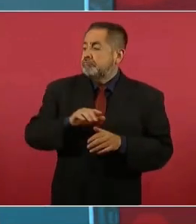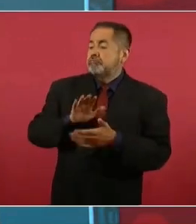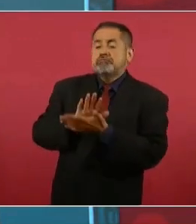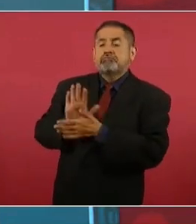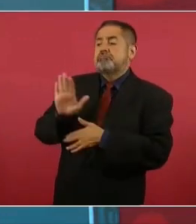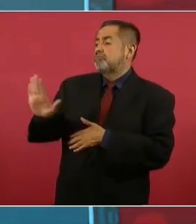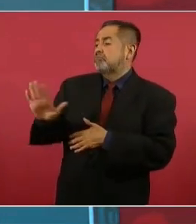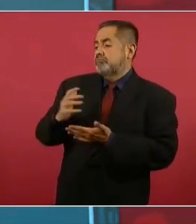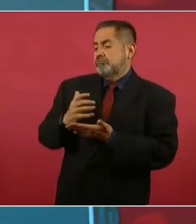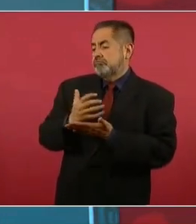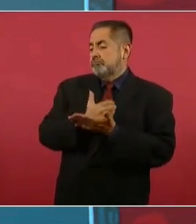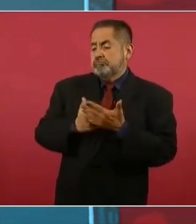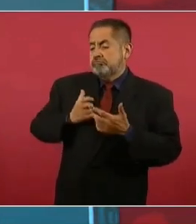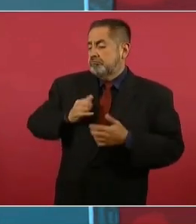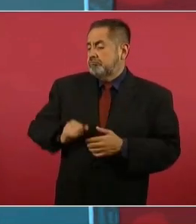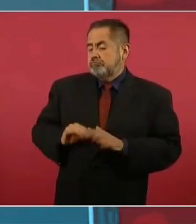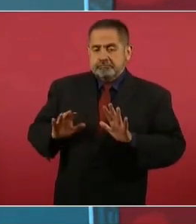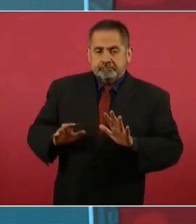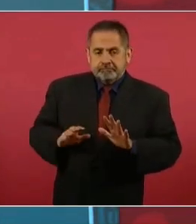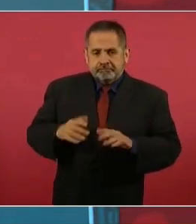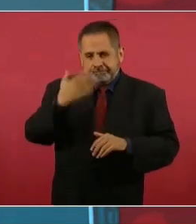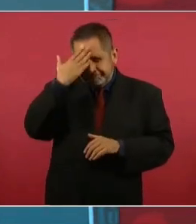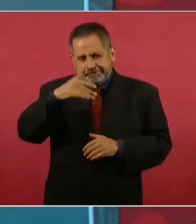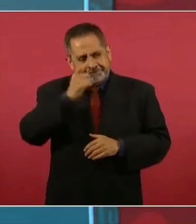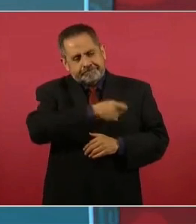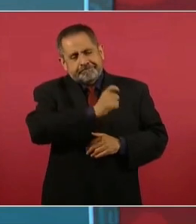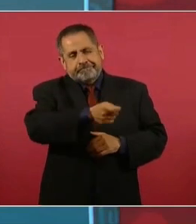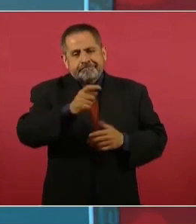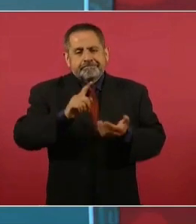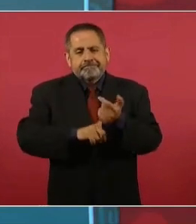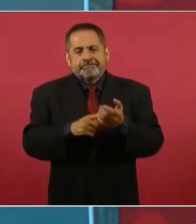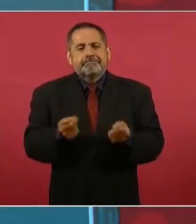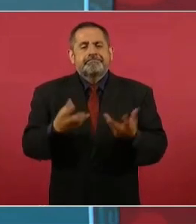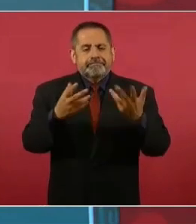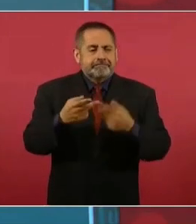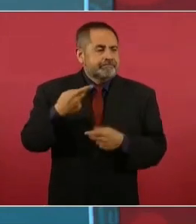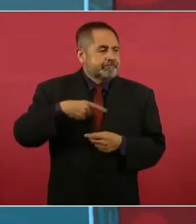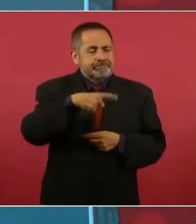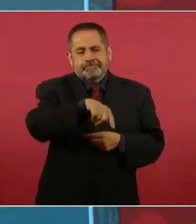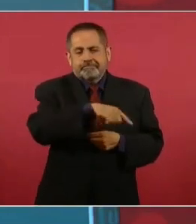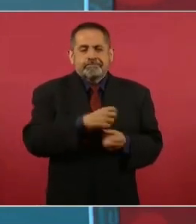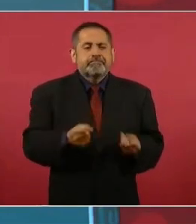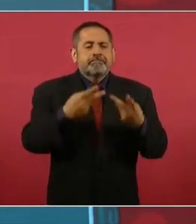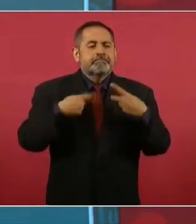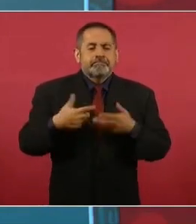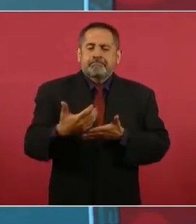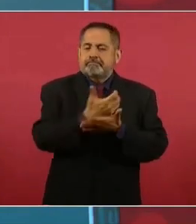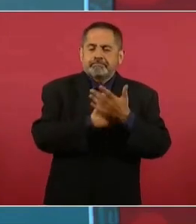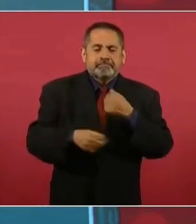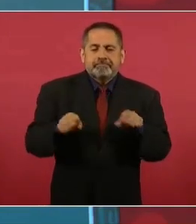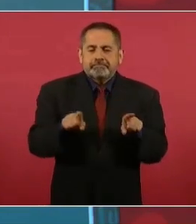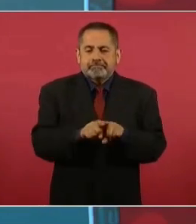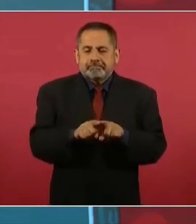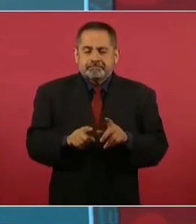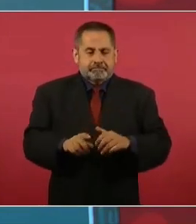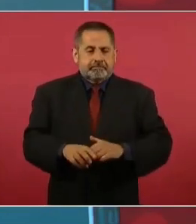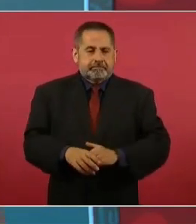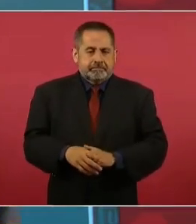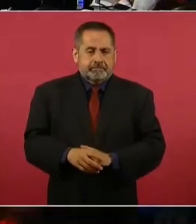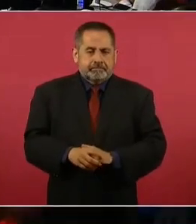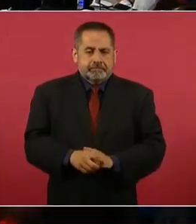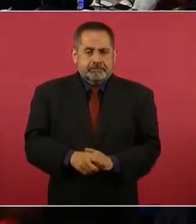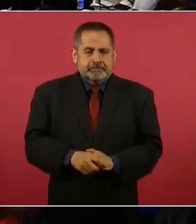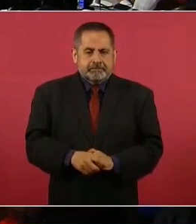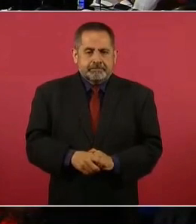quiénes se han parado, cuántos están amparados. Hacemos hoy